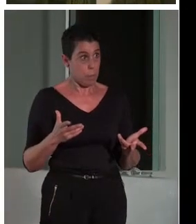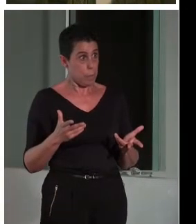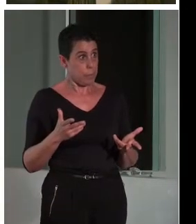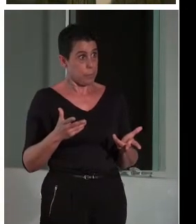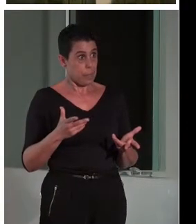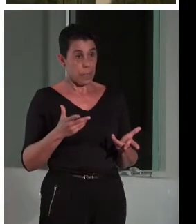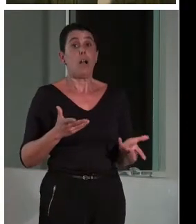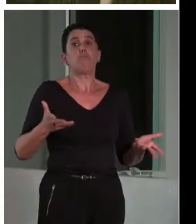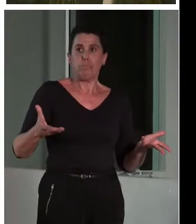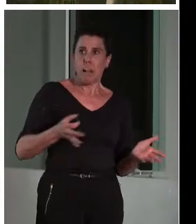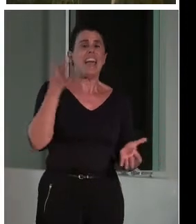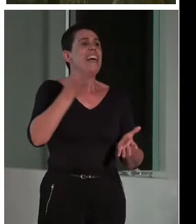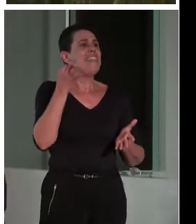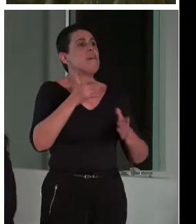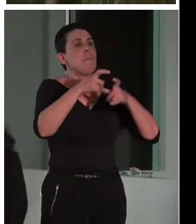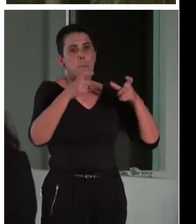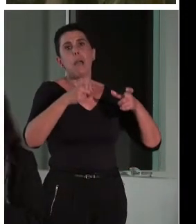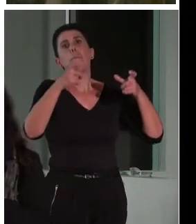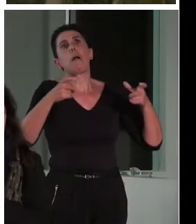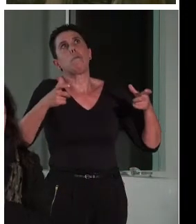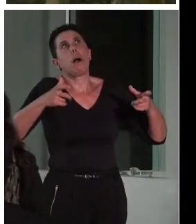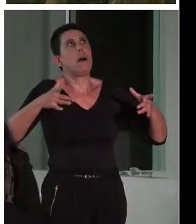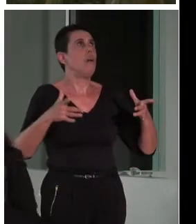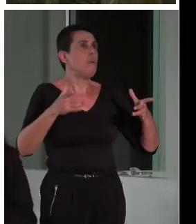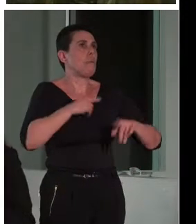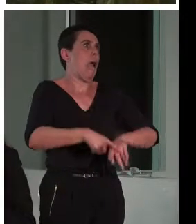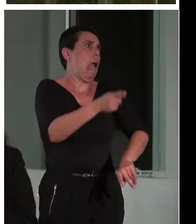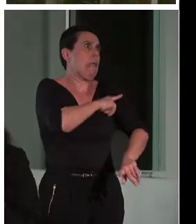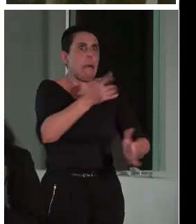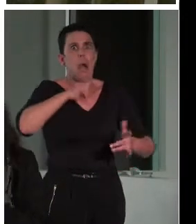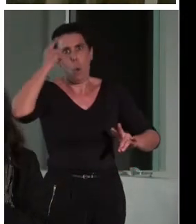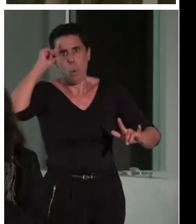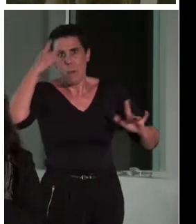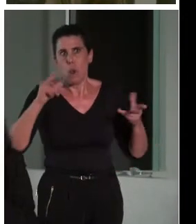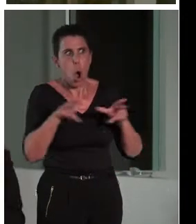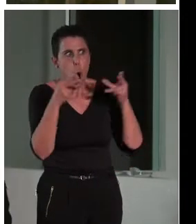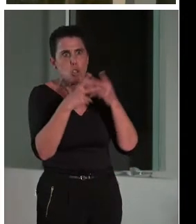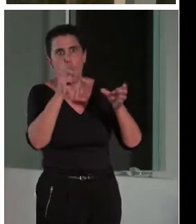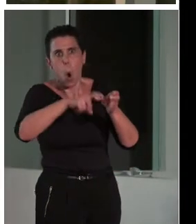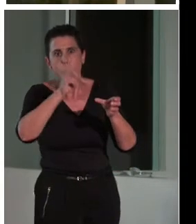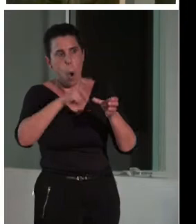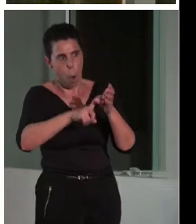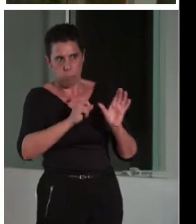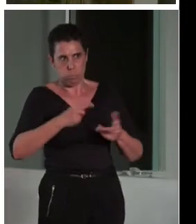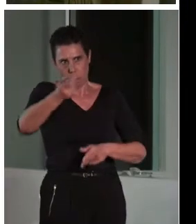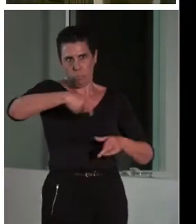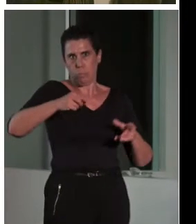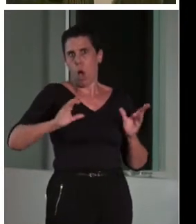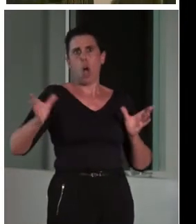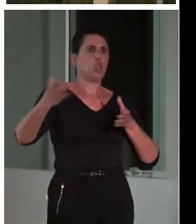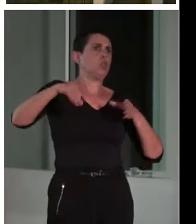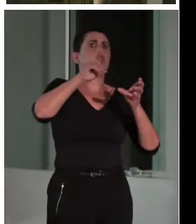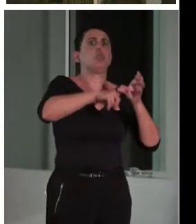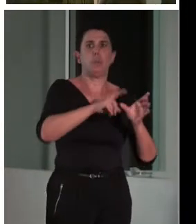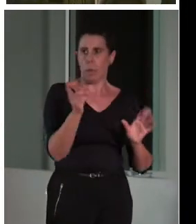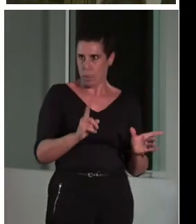cifra más elevada que tampoco tiene que ser como digo la locura porque no se trata de que esté todo el mundo sino todo el mundo que tenga un compromiso con el